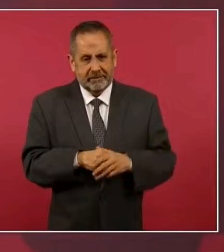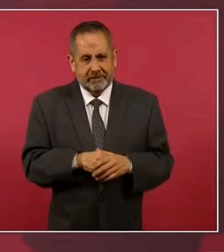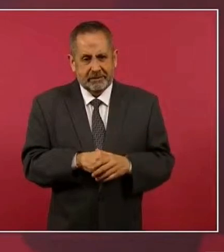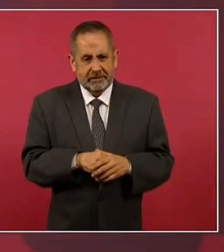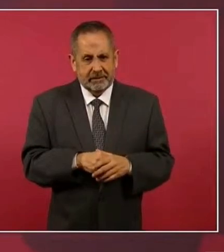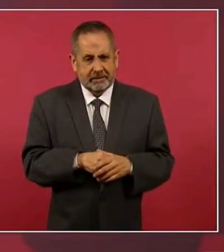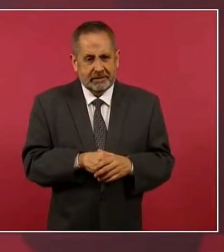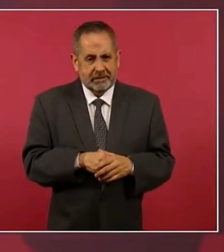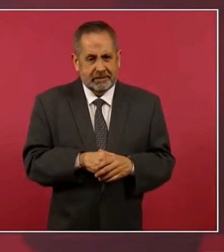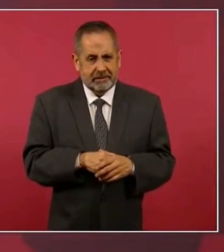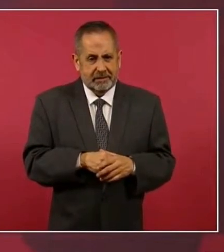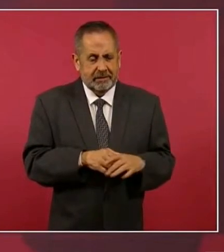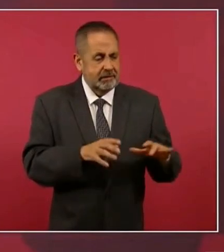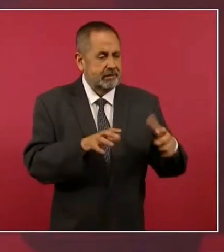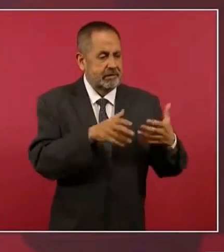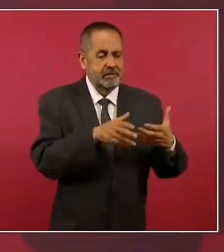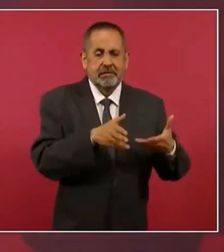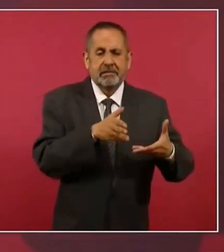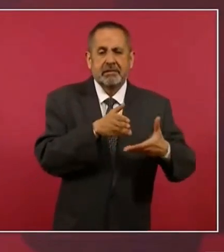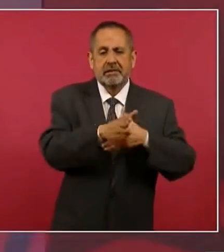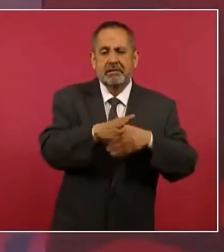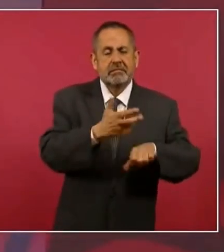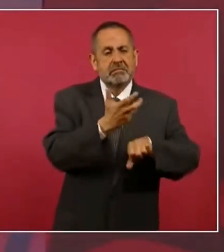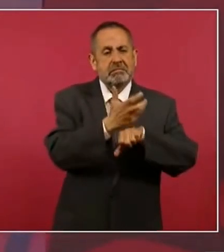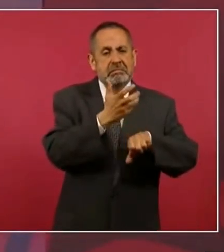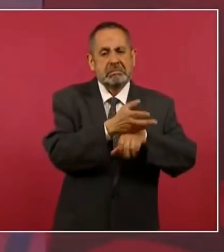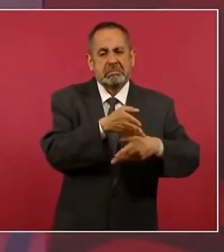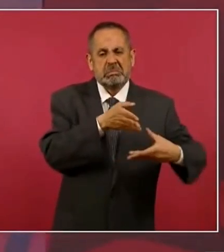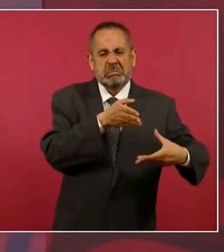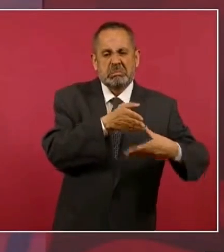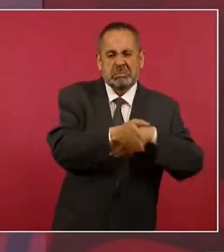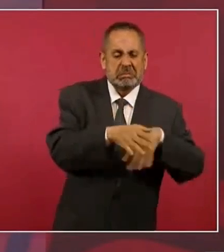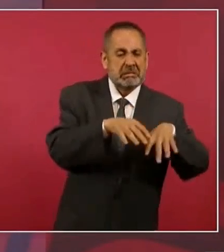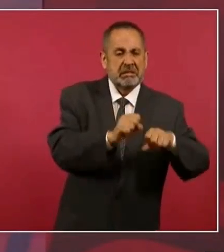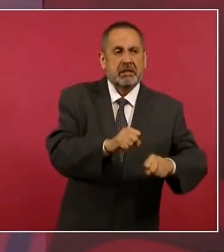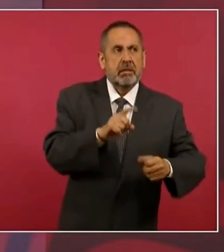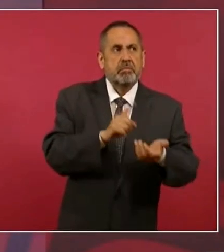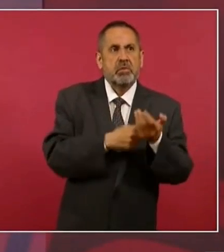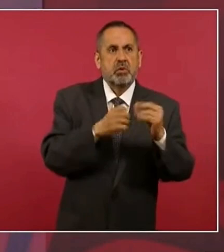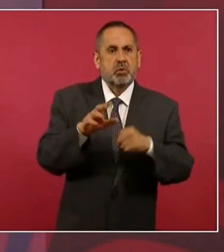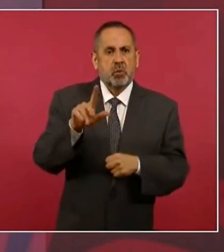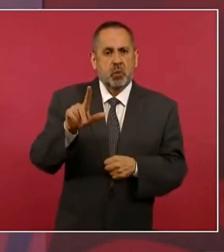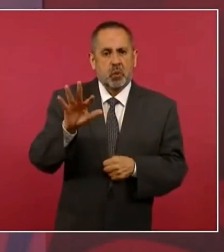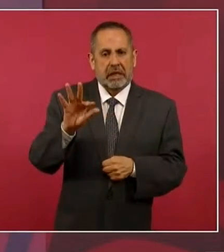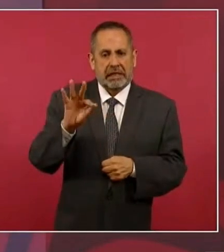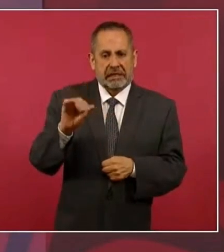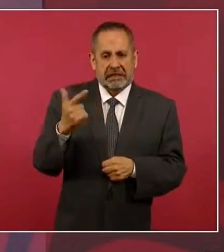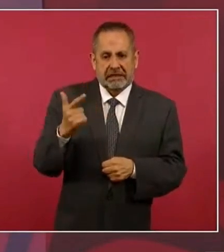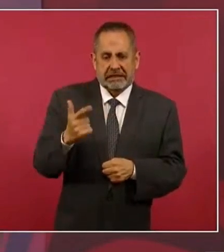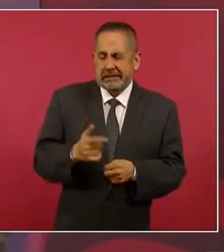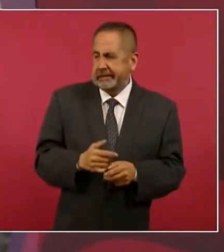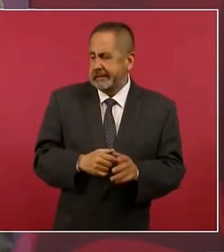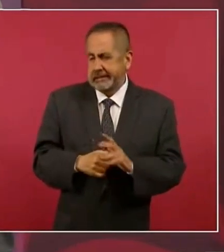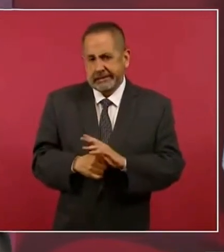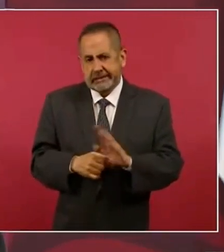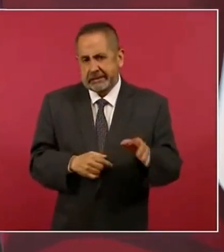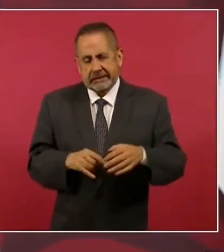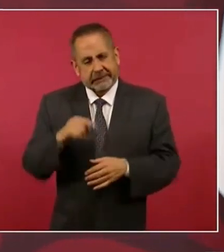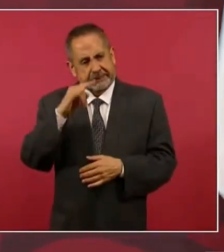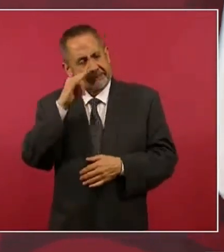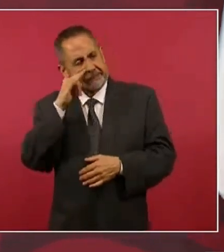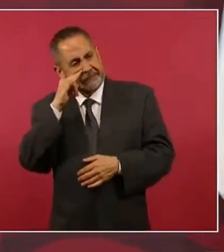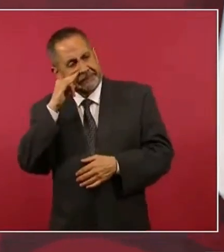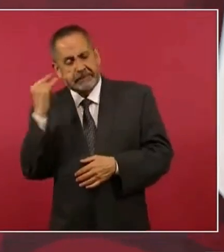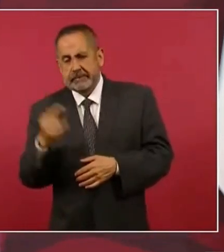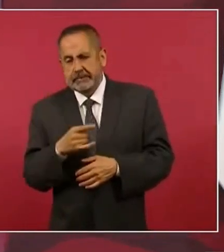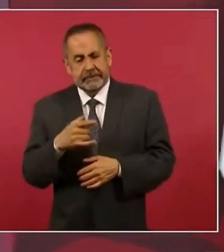los invasores estadounidenses en el 47, que fue un agravio